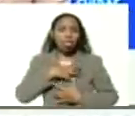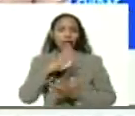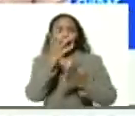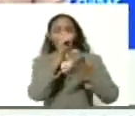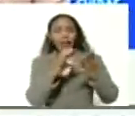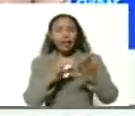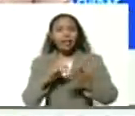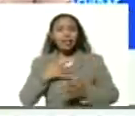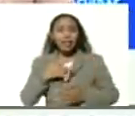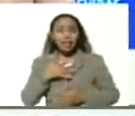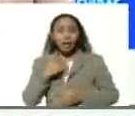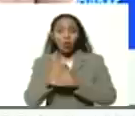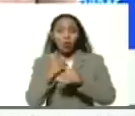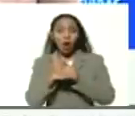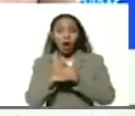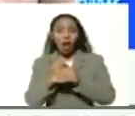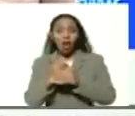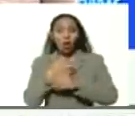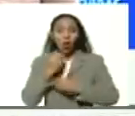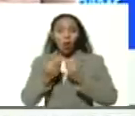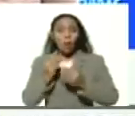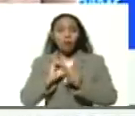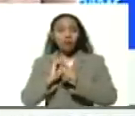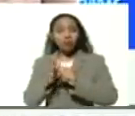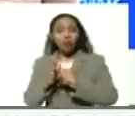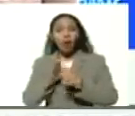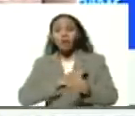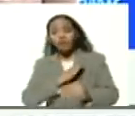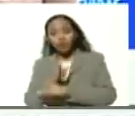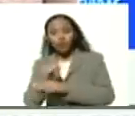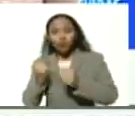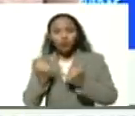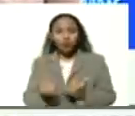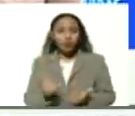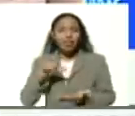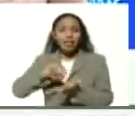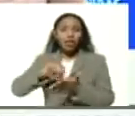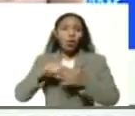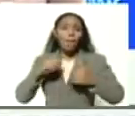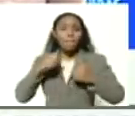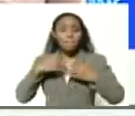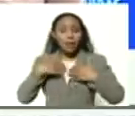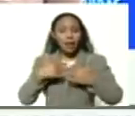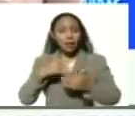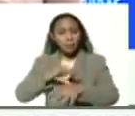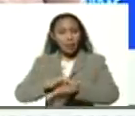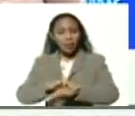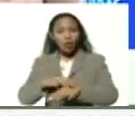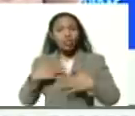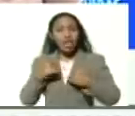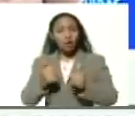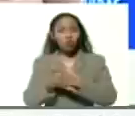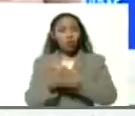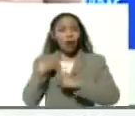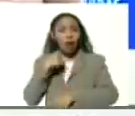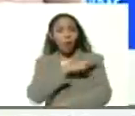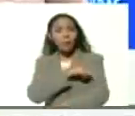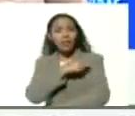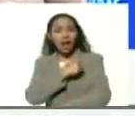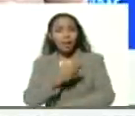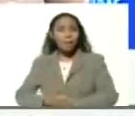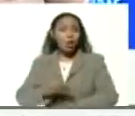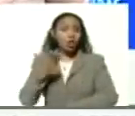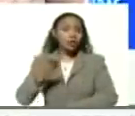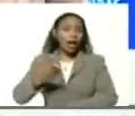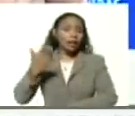del COVID-19, acudamos inmediatamente al médico, al centro de salud, al hospital